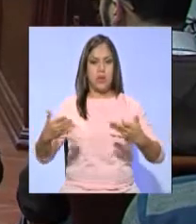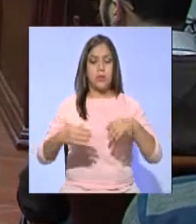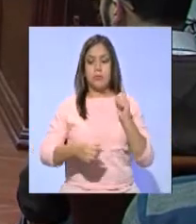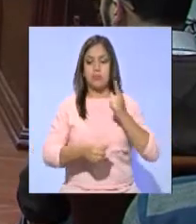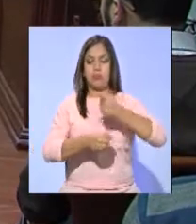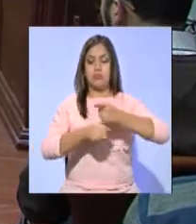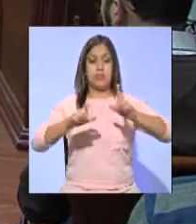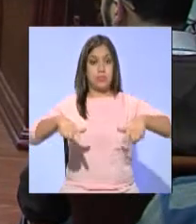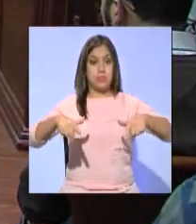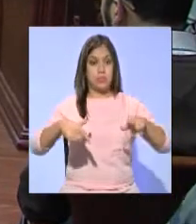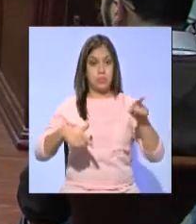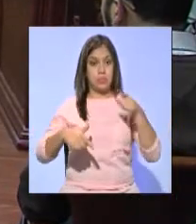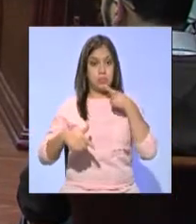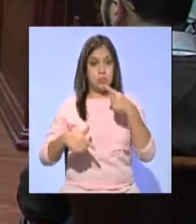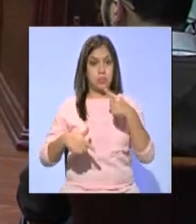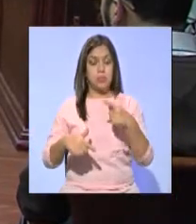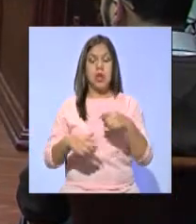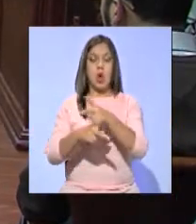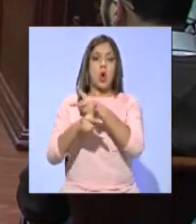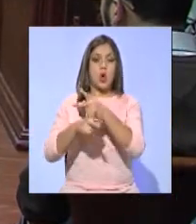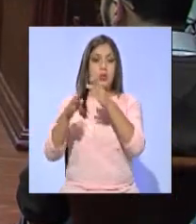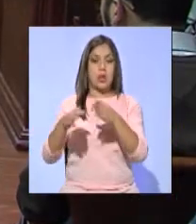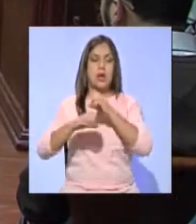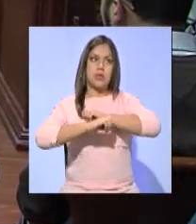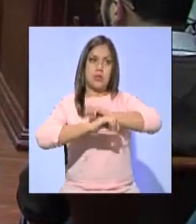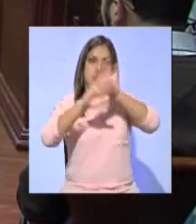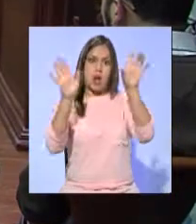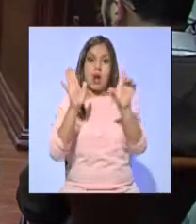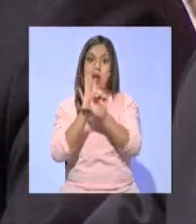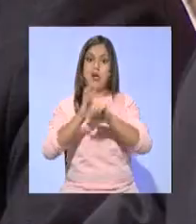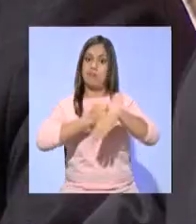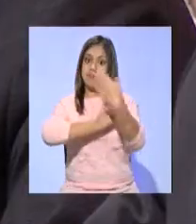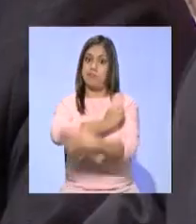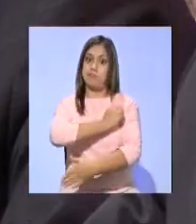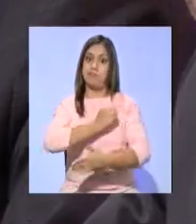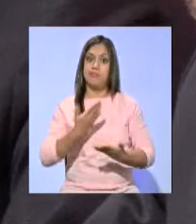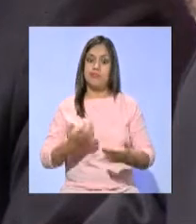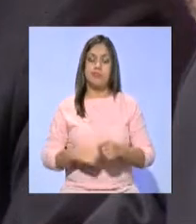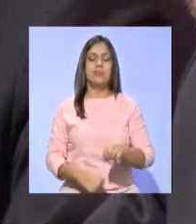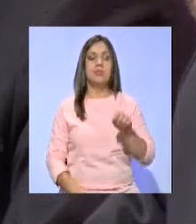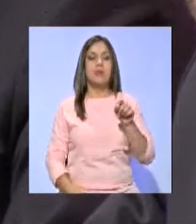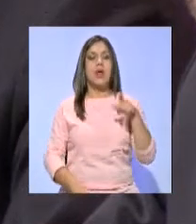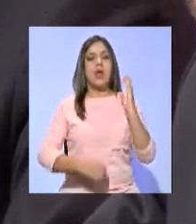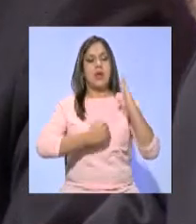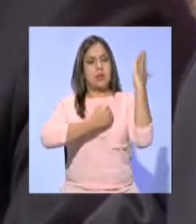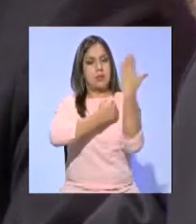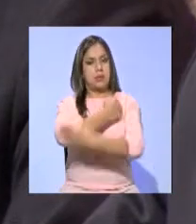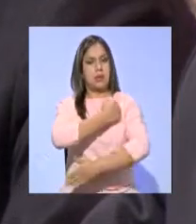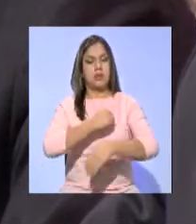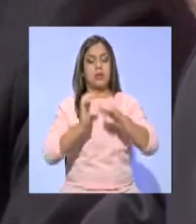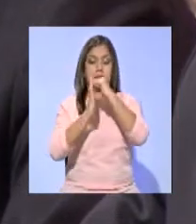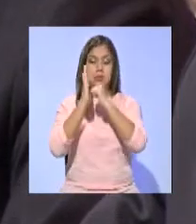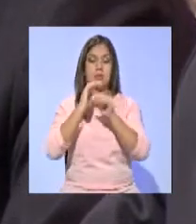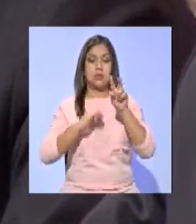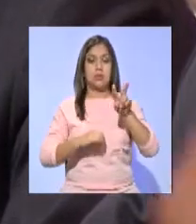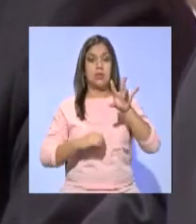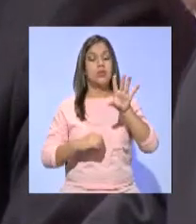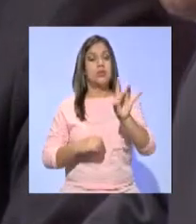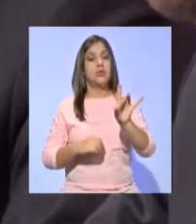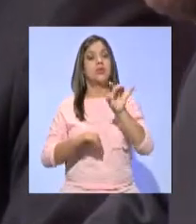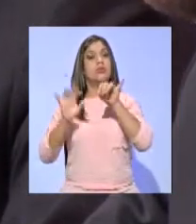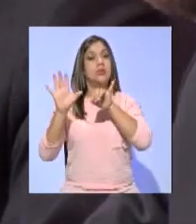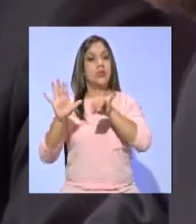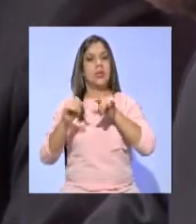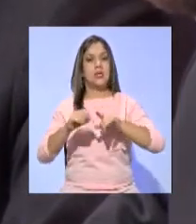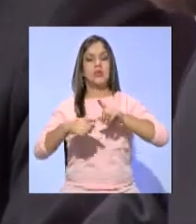los consejeros fueron claros y anunciaron que por ley se establecen sanciones. 286 serán sancionados con destitución del cargo y la suspensión de los